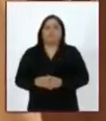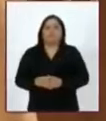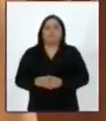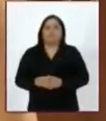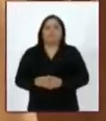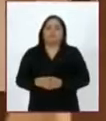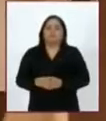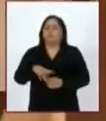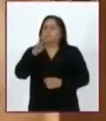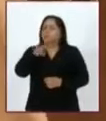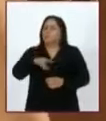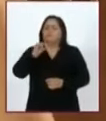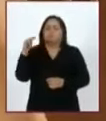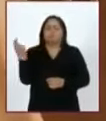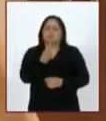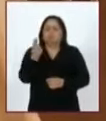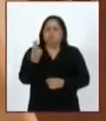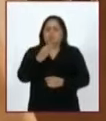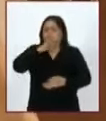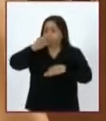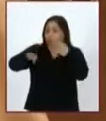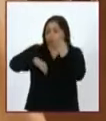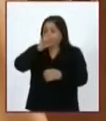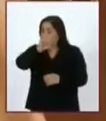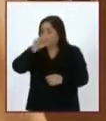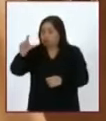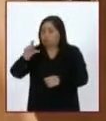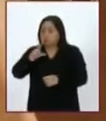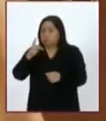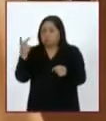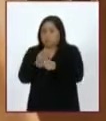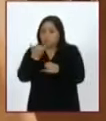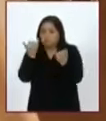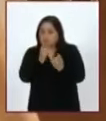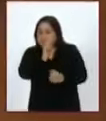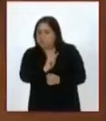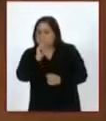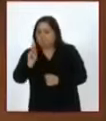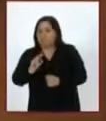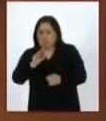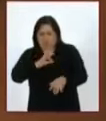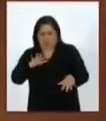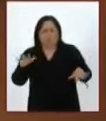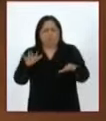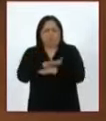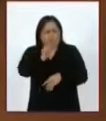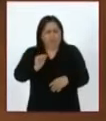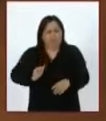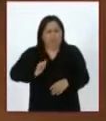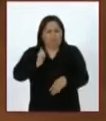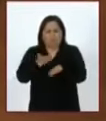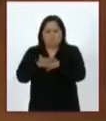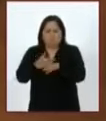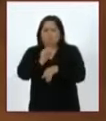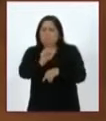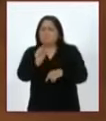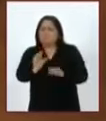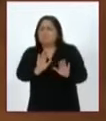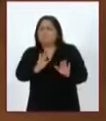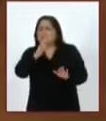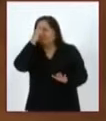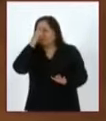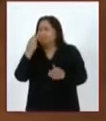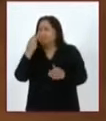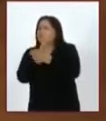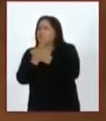No es necesario que en todos los recuadros suceda lo mismo. Aprovecha el espacio en blanco que has dejado para dibujar